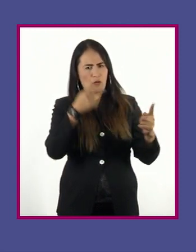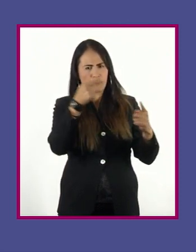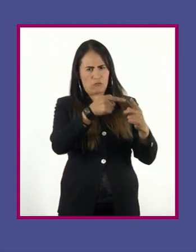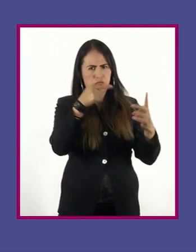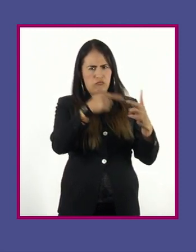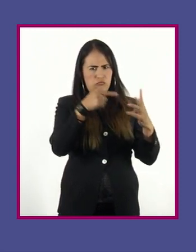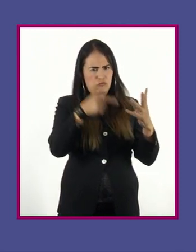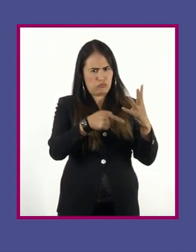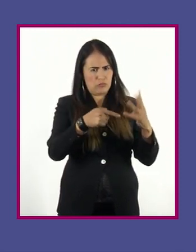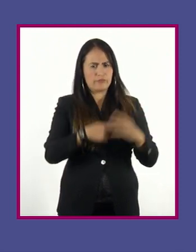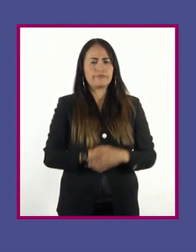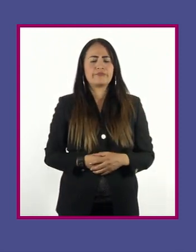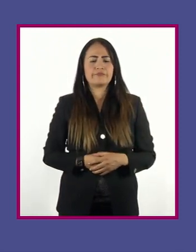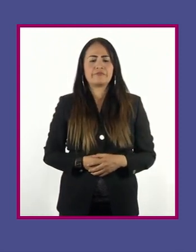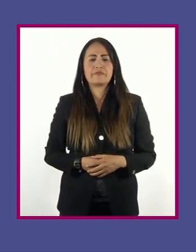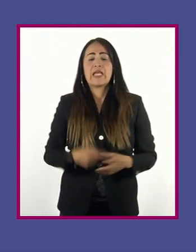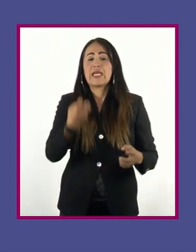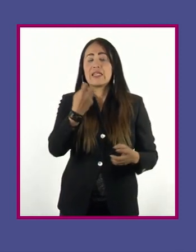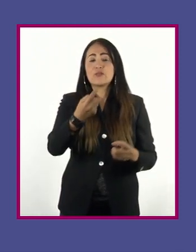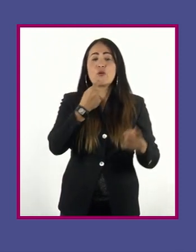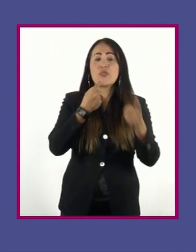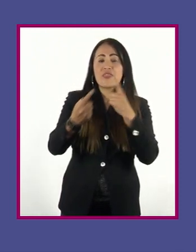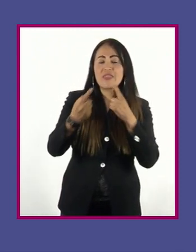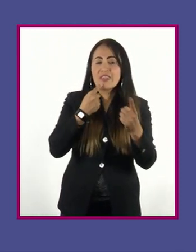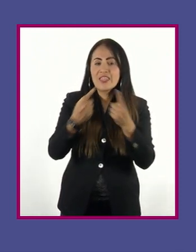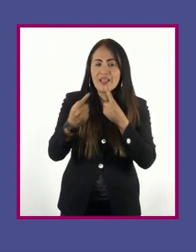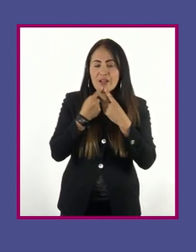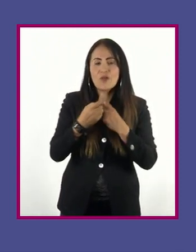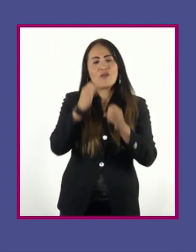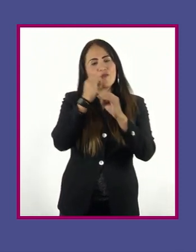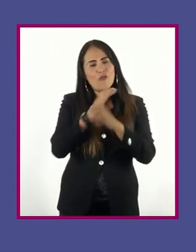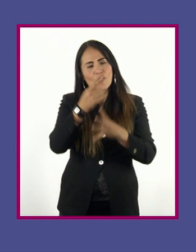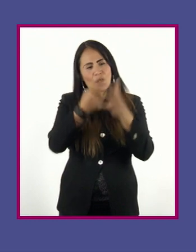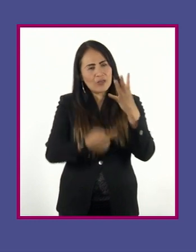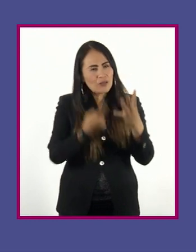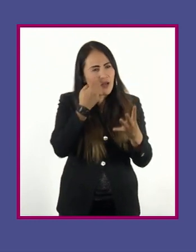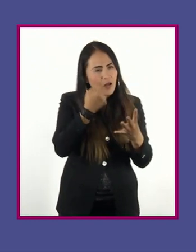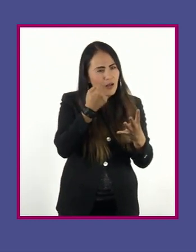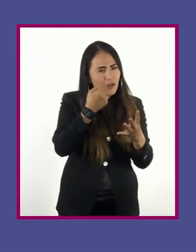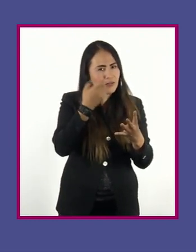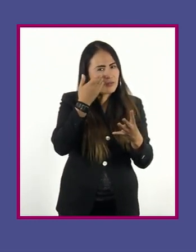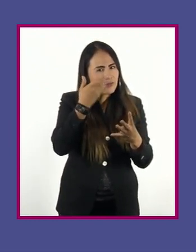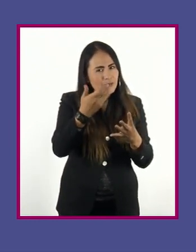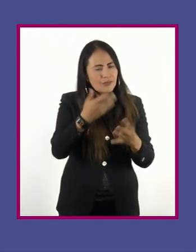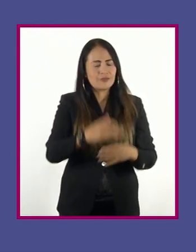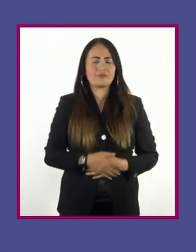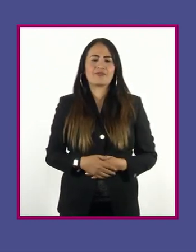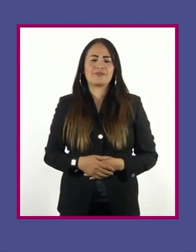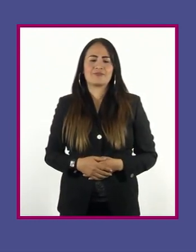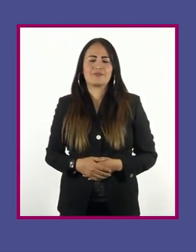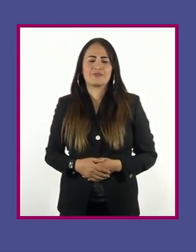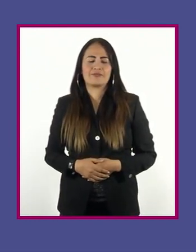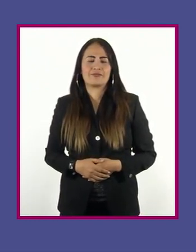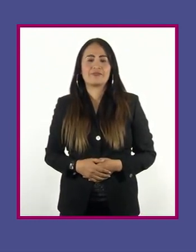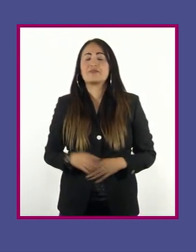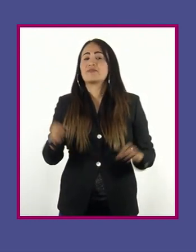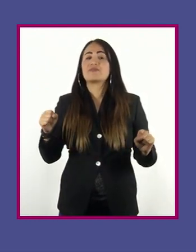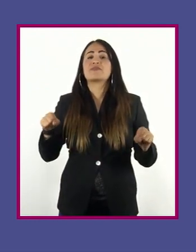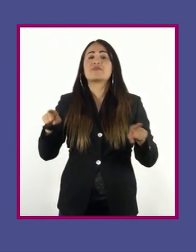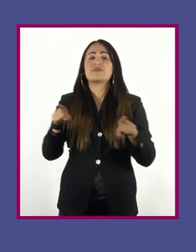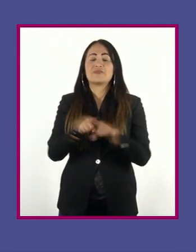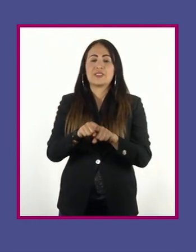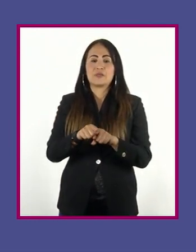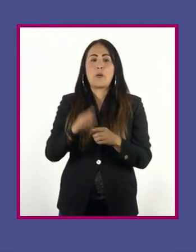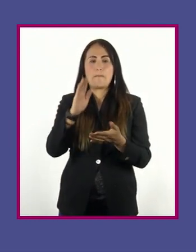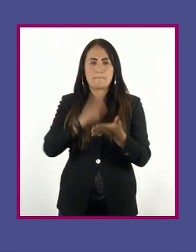De esta manera, se crea un diálogo del que se obtiene información de primera mano. No olvidar la documentación de la